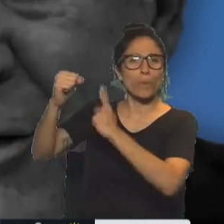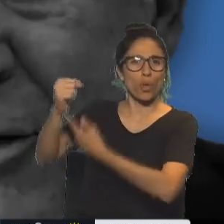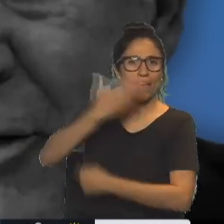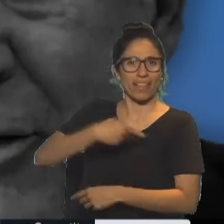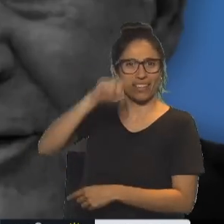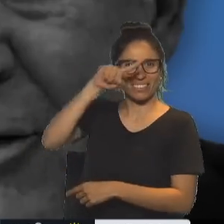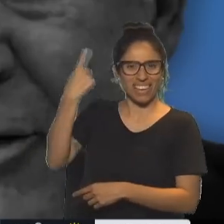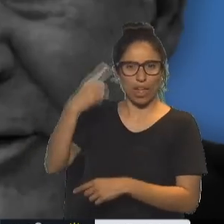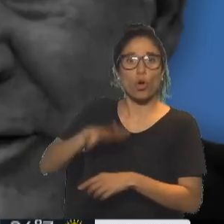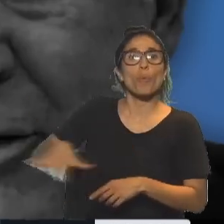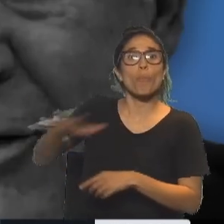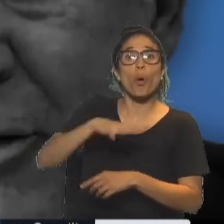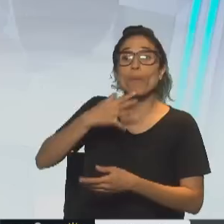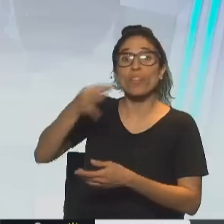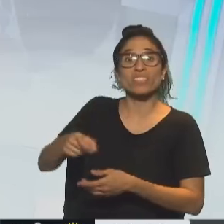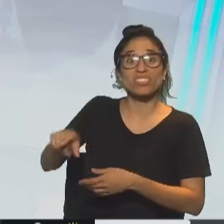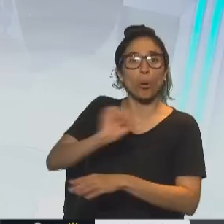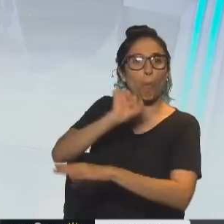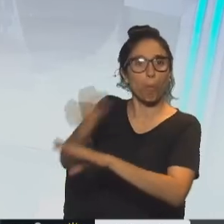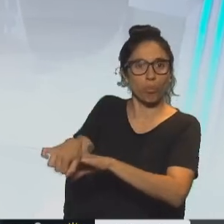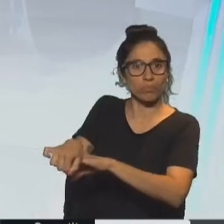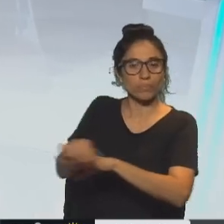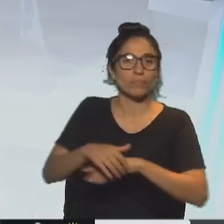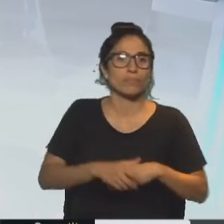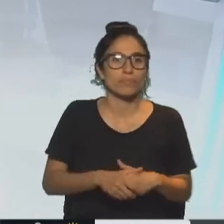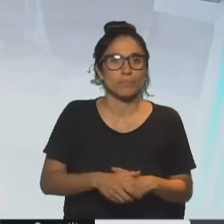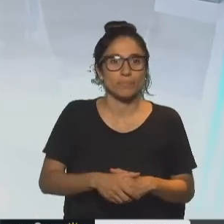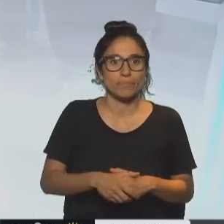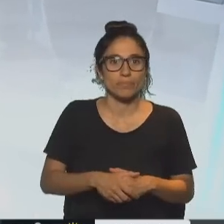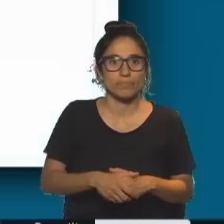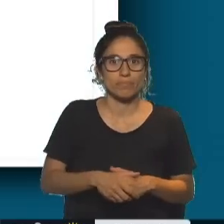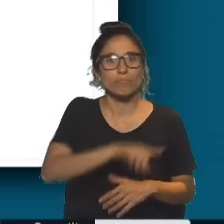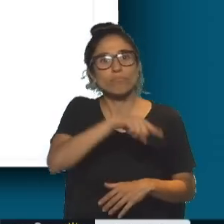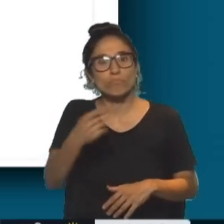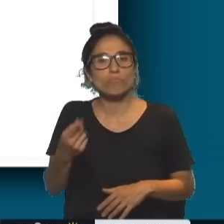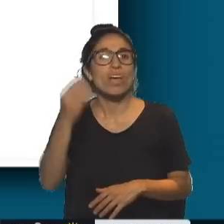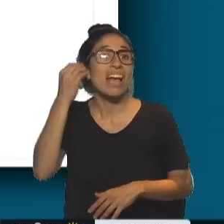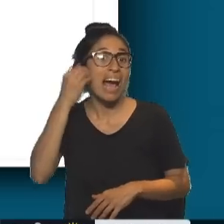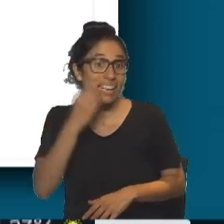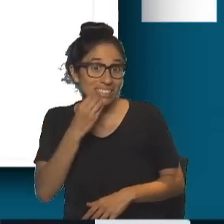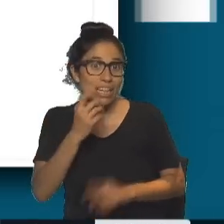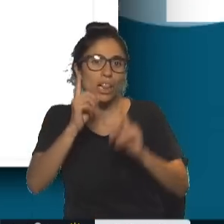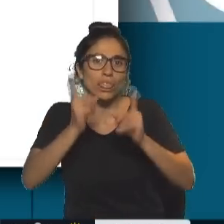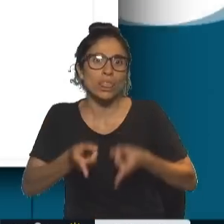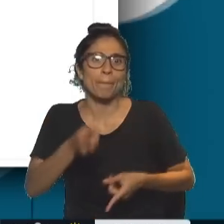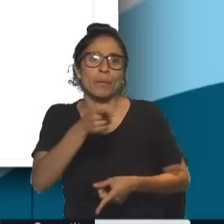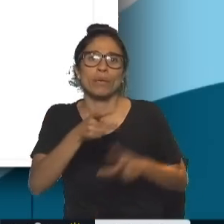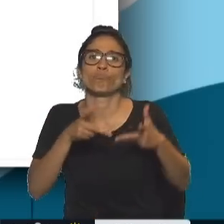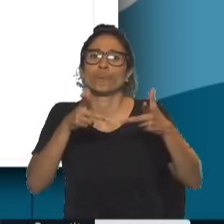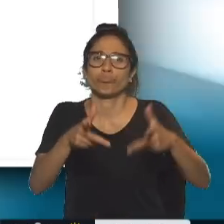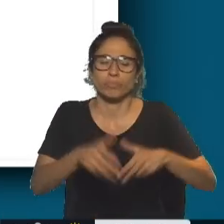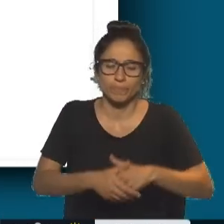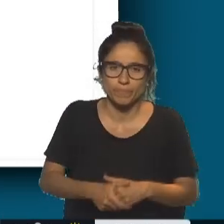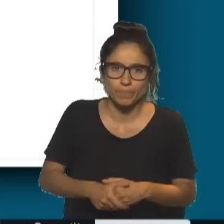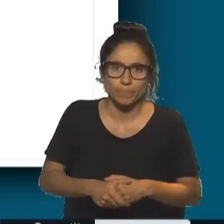popular. Quien también salió al cruce es el gobernador de la provincia de Buenos Aires, Axel Kicillof, que dijo lo propio. En